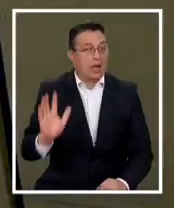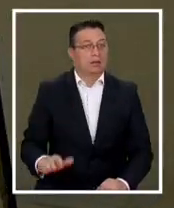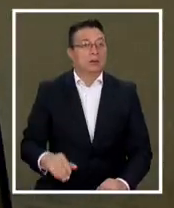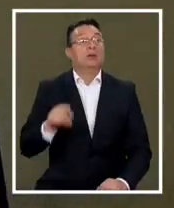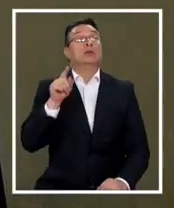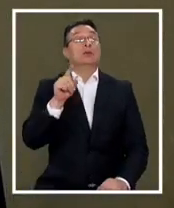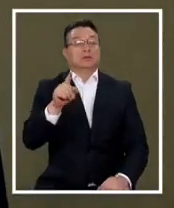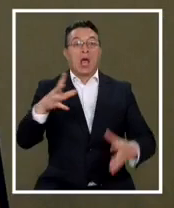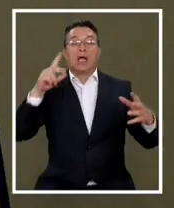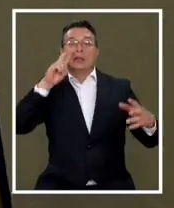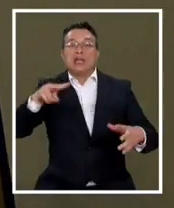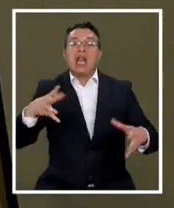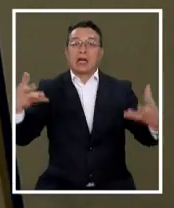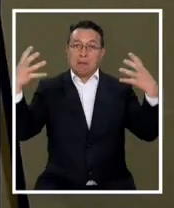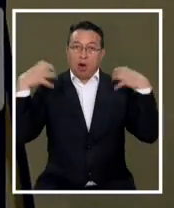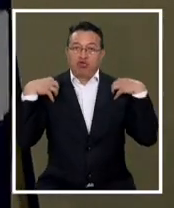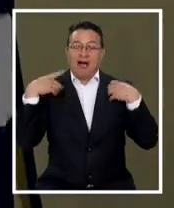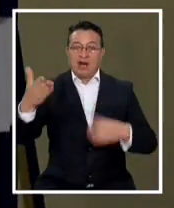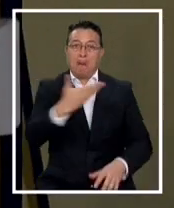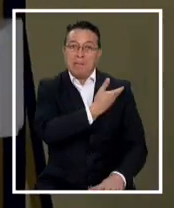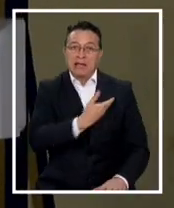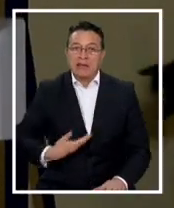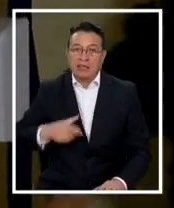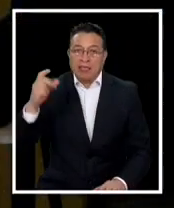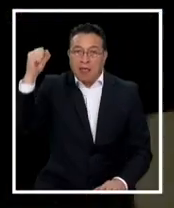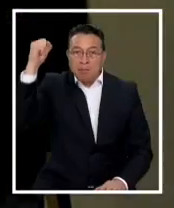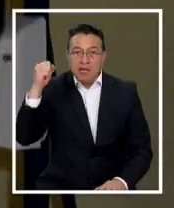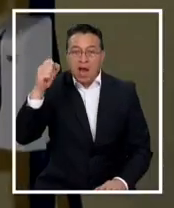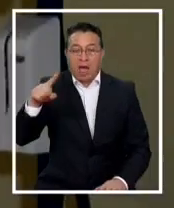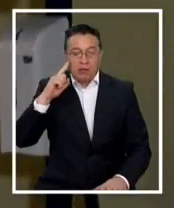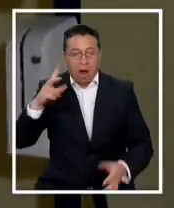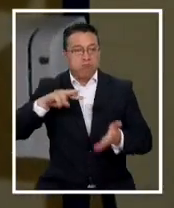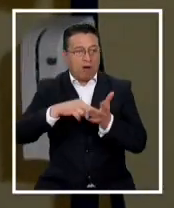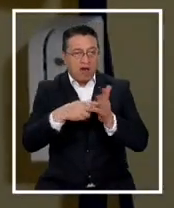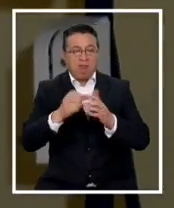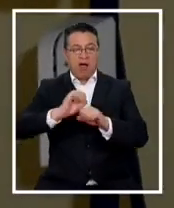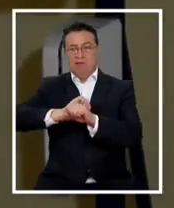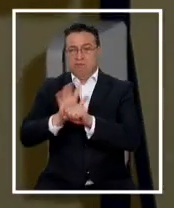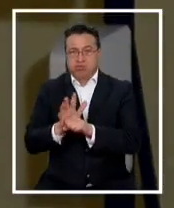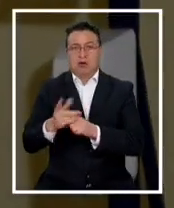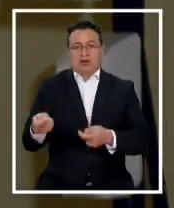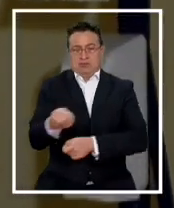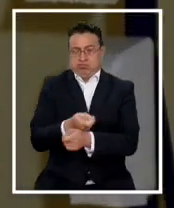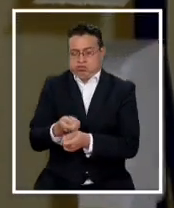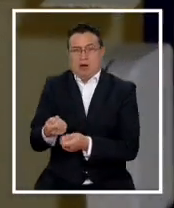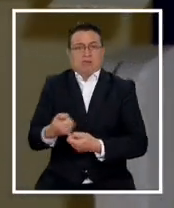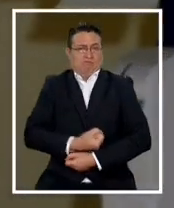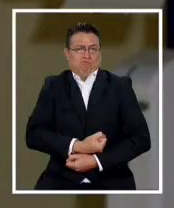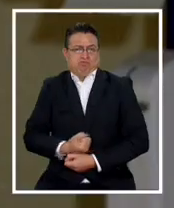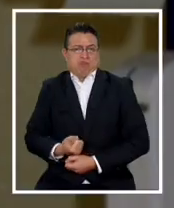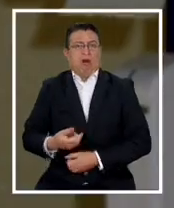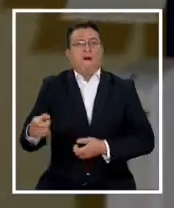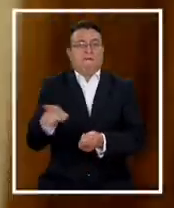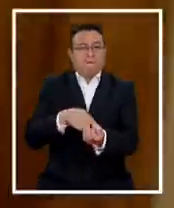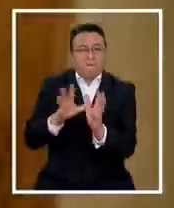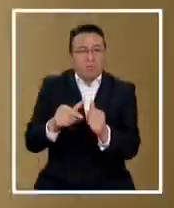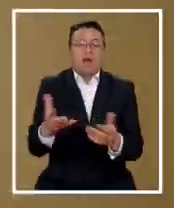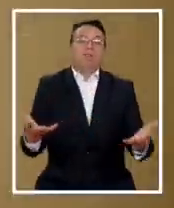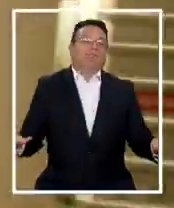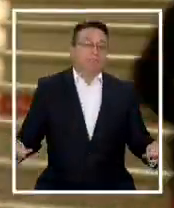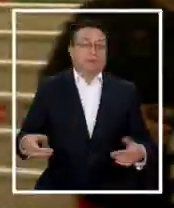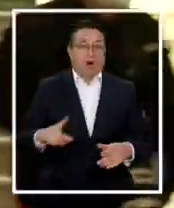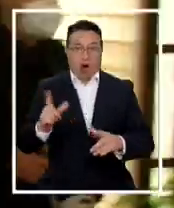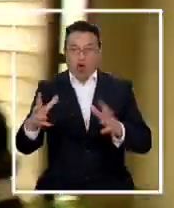la irresponsabilidad del presidente de la República frente a la pandemia, frente a la situación económica que están viviendo la familia, no amerita otra cosa.